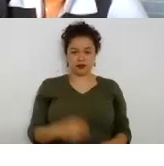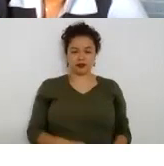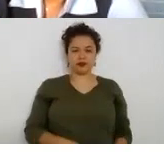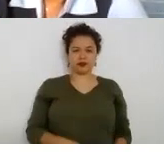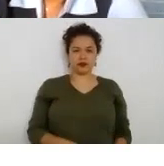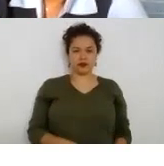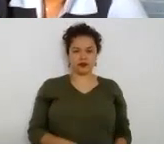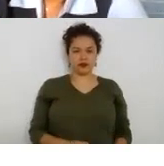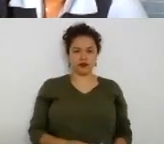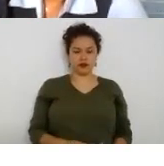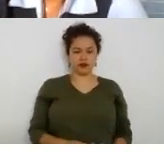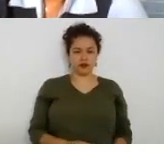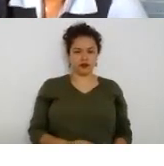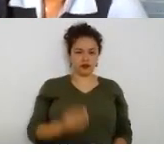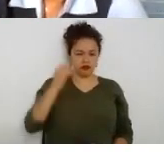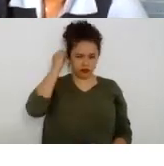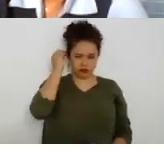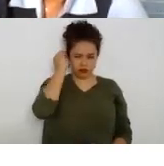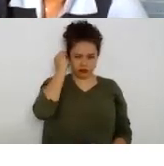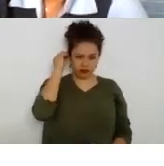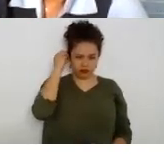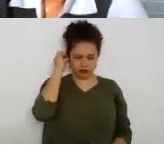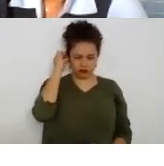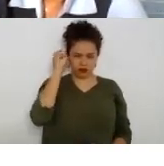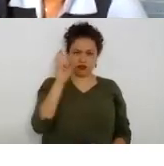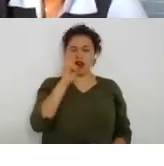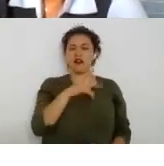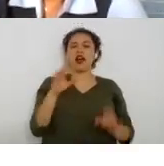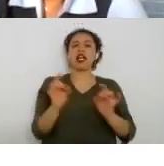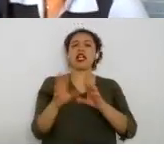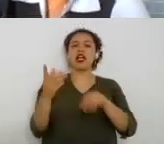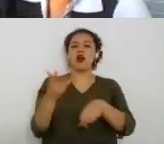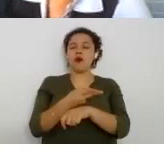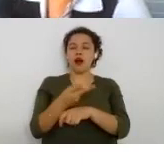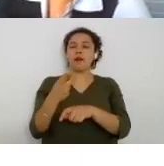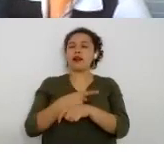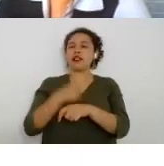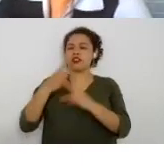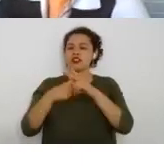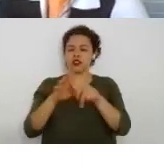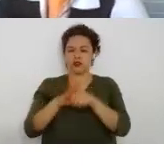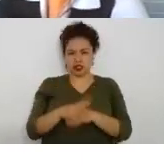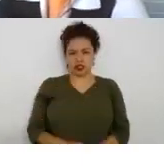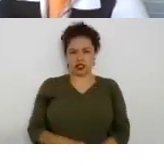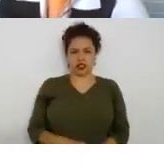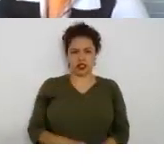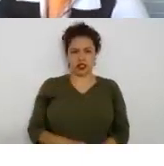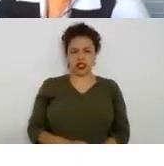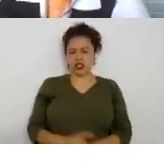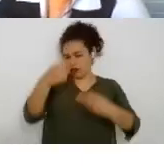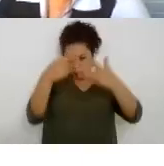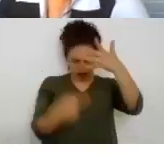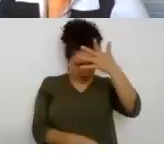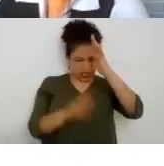Aislar la fuente de energía que está causando este problema. Ok. Una vez que yo ya hice todo esto, una vez